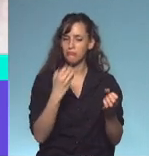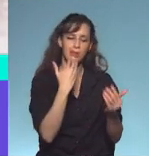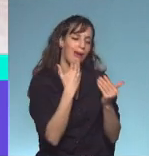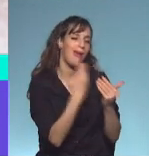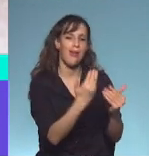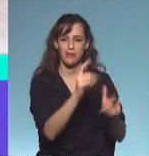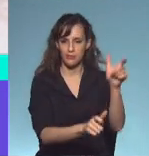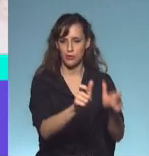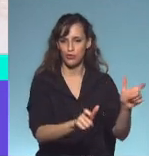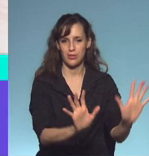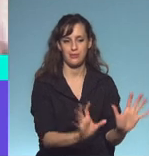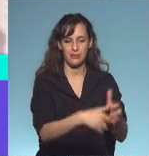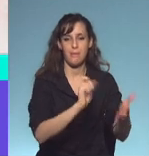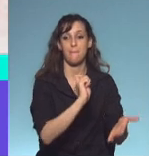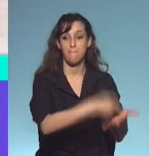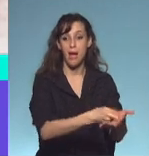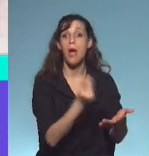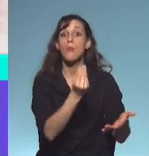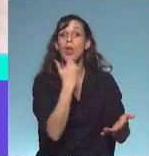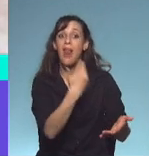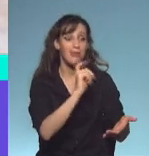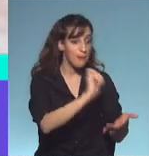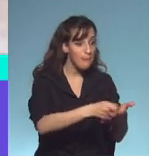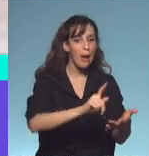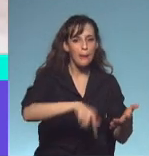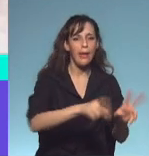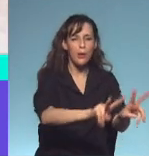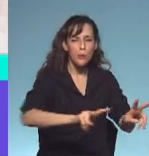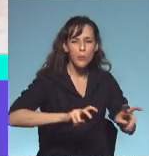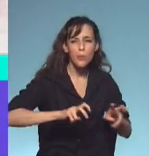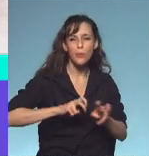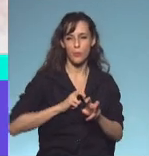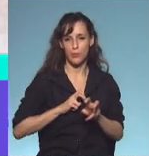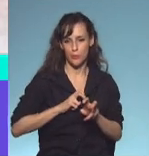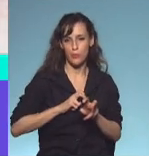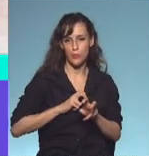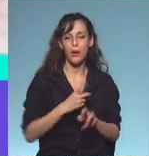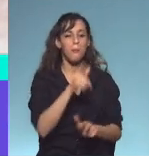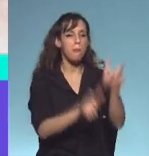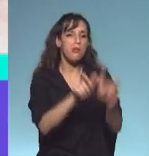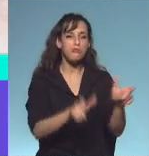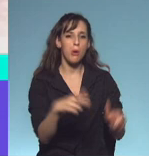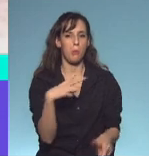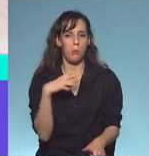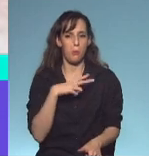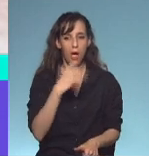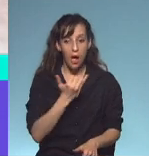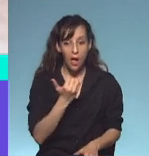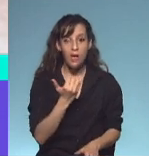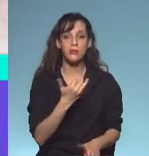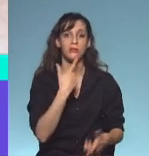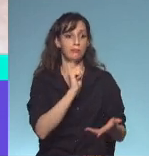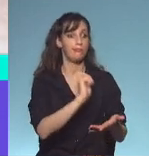son recursos que estamos captando de los sectores de mayores riqueza, de mayor riqueza en la Argentina y